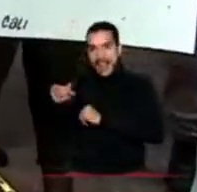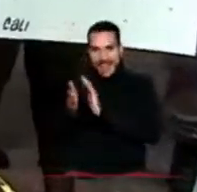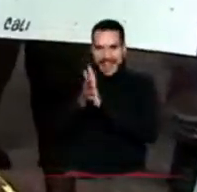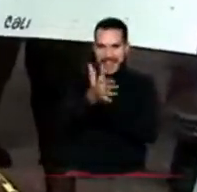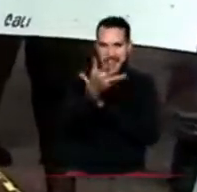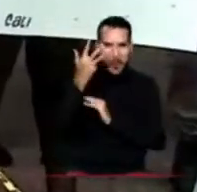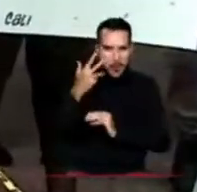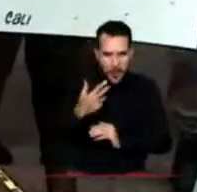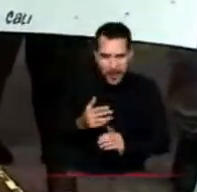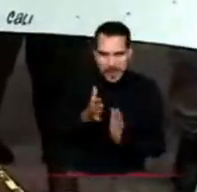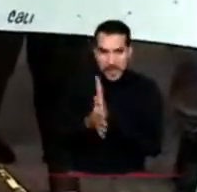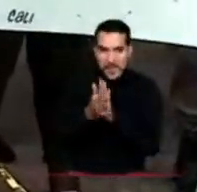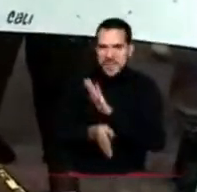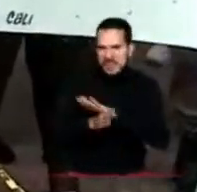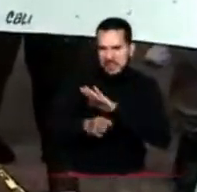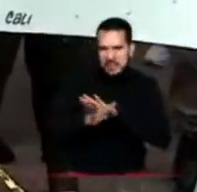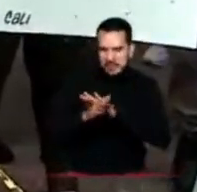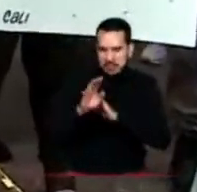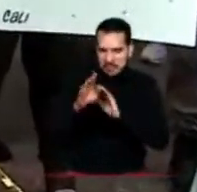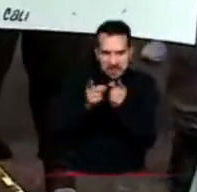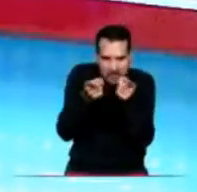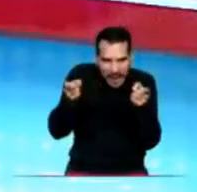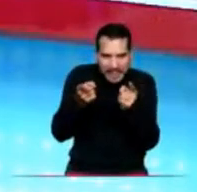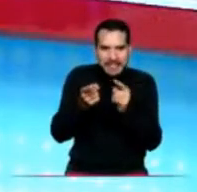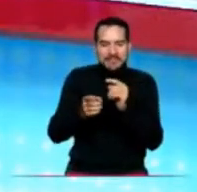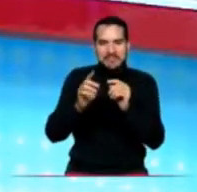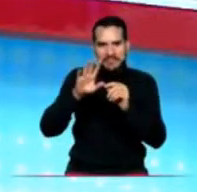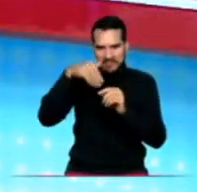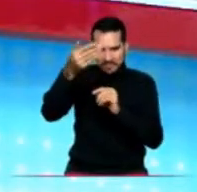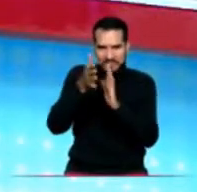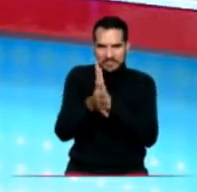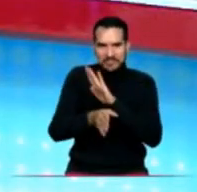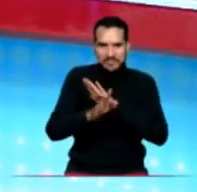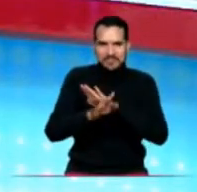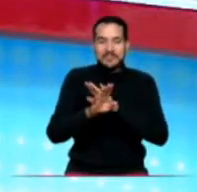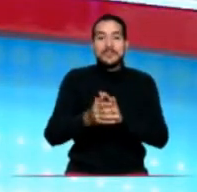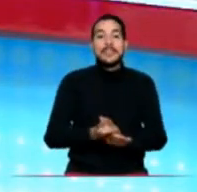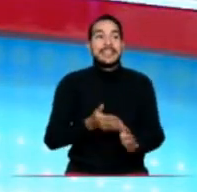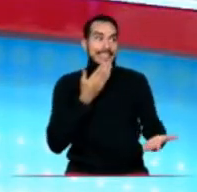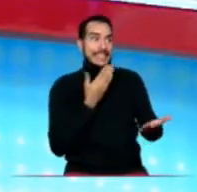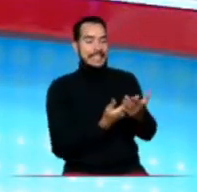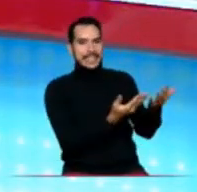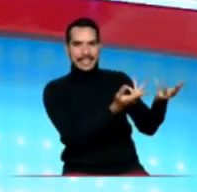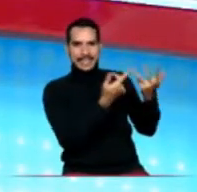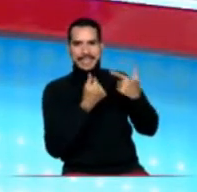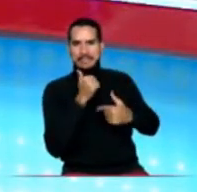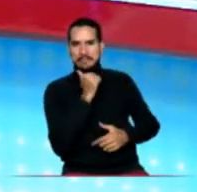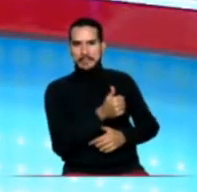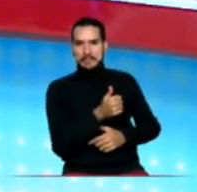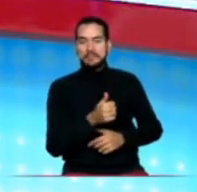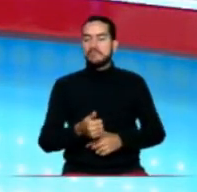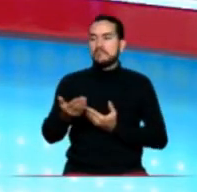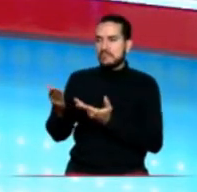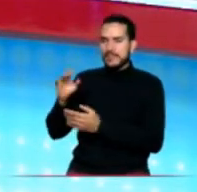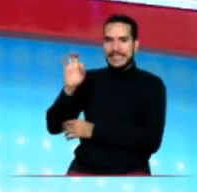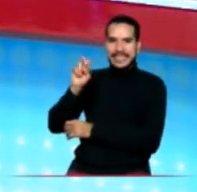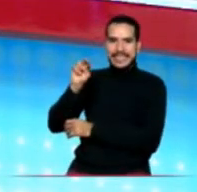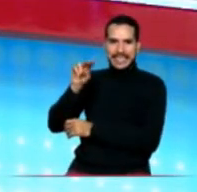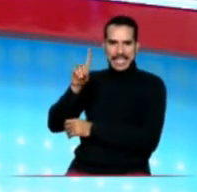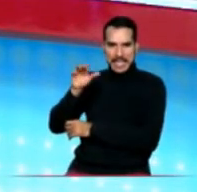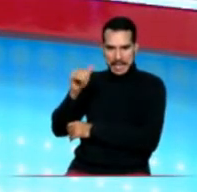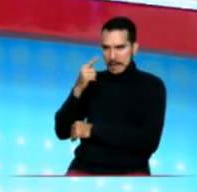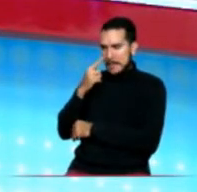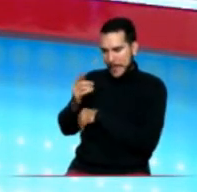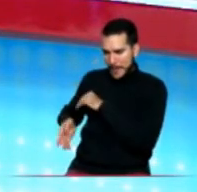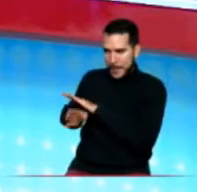vemos en unos minutos más adelante desde otro punto de la información. Carmen, muchas gracias. Y avanzamos, Cindy, porque el reporte este fin